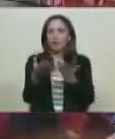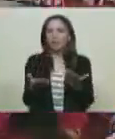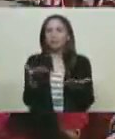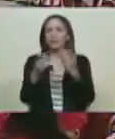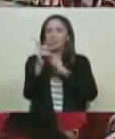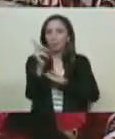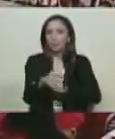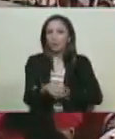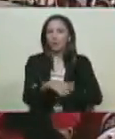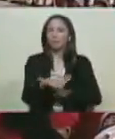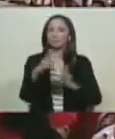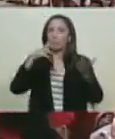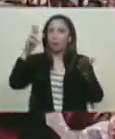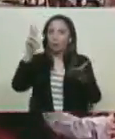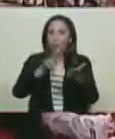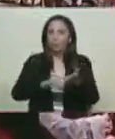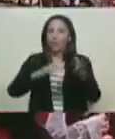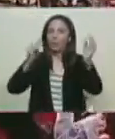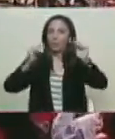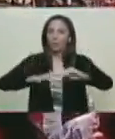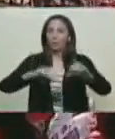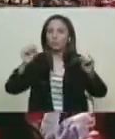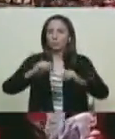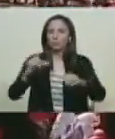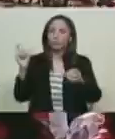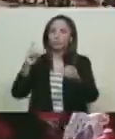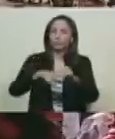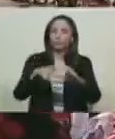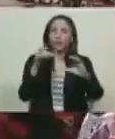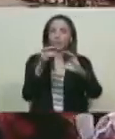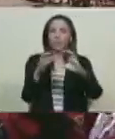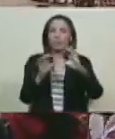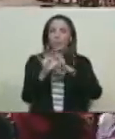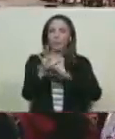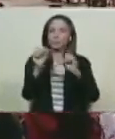la patria, estoy de acuerdo y la incorporo al Plan de la Patria